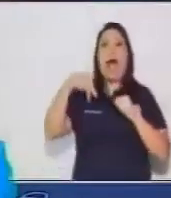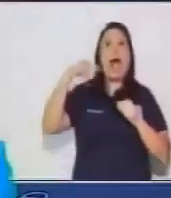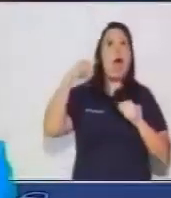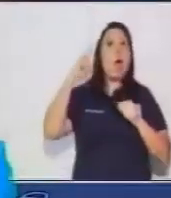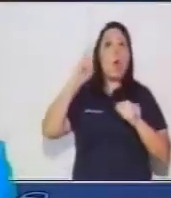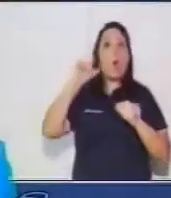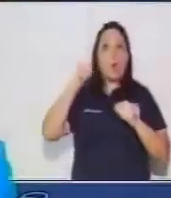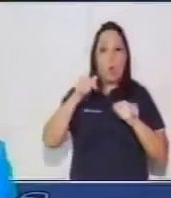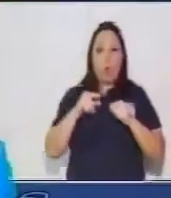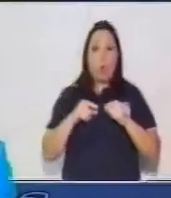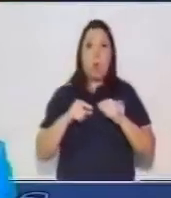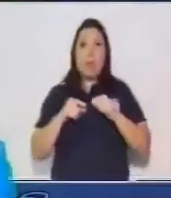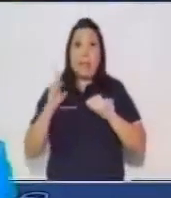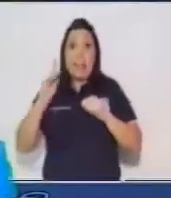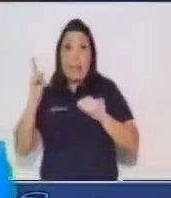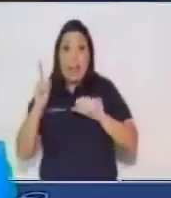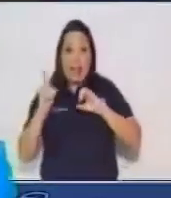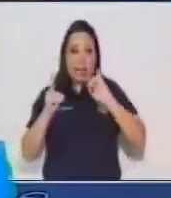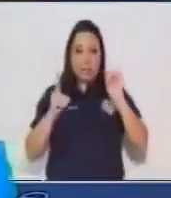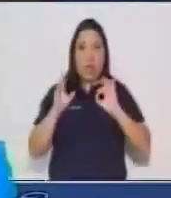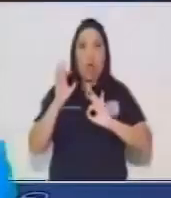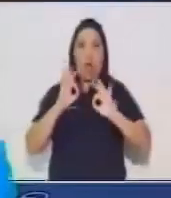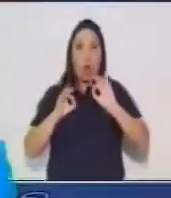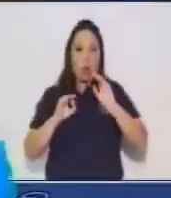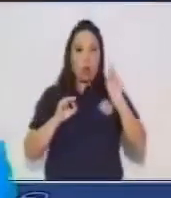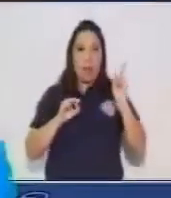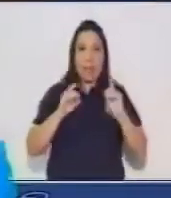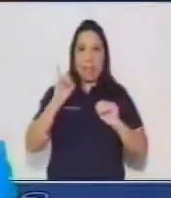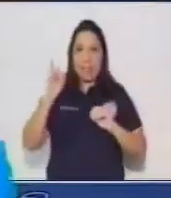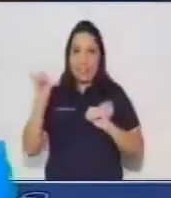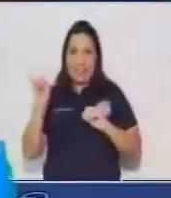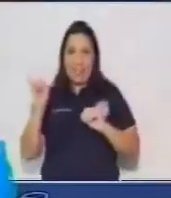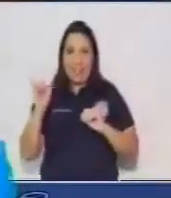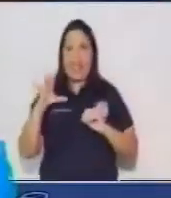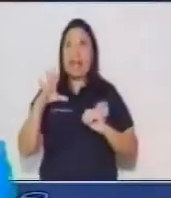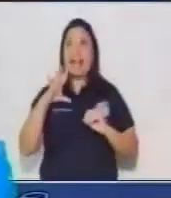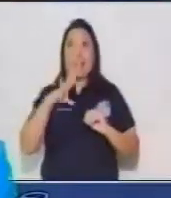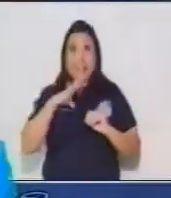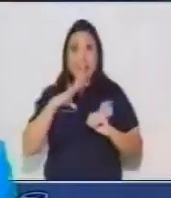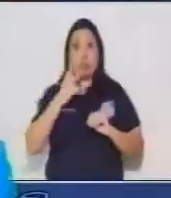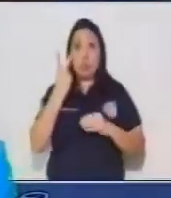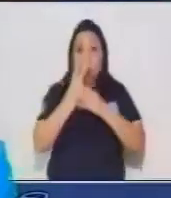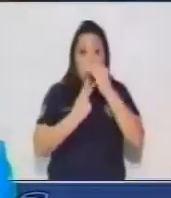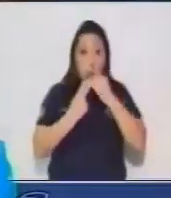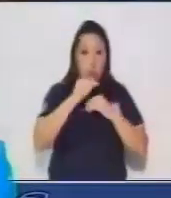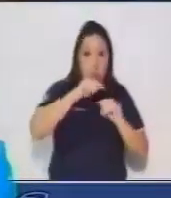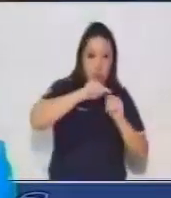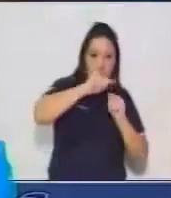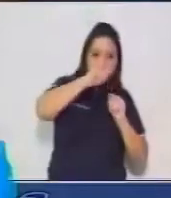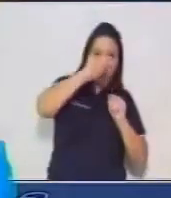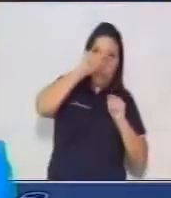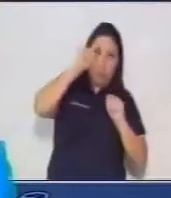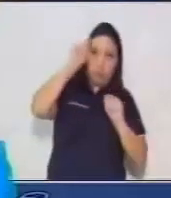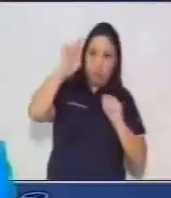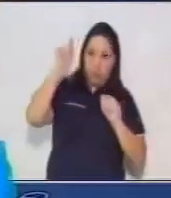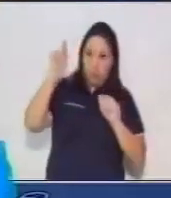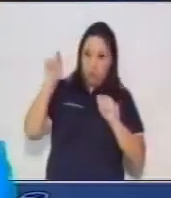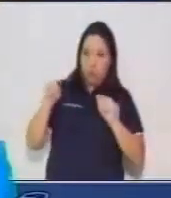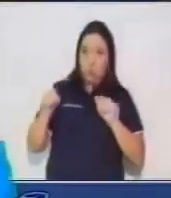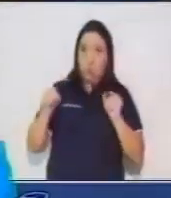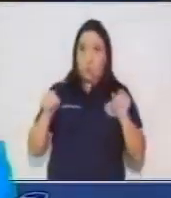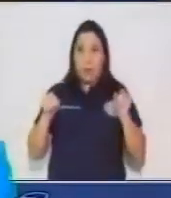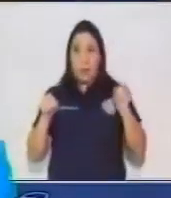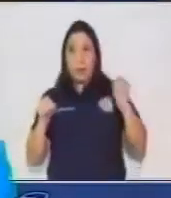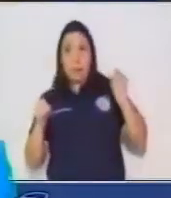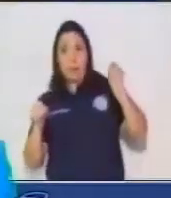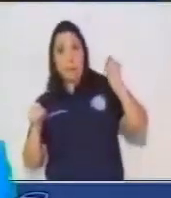izquierda y también de izquierda a derecha. Tiene 2 líneas, ¿verdad?, que puedes observar de